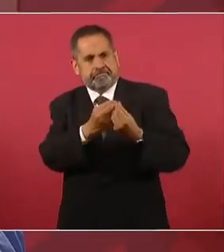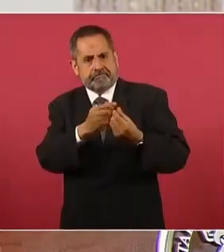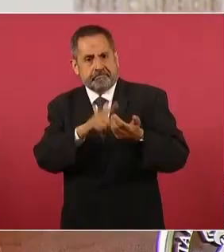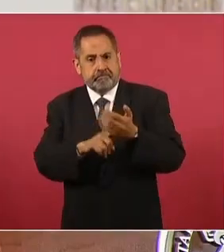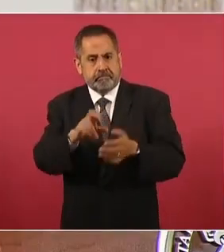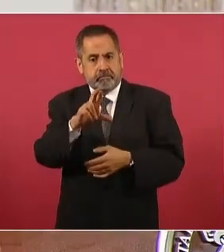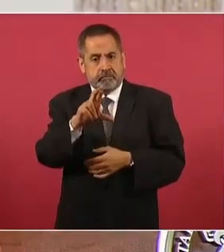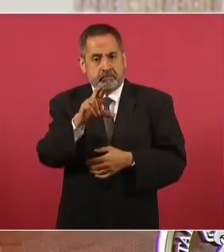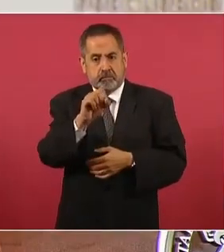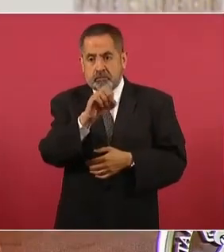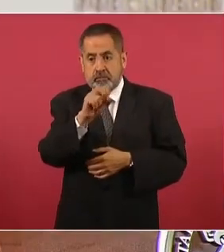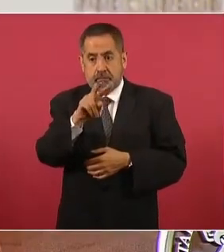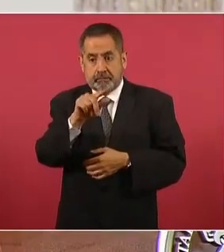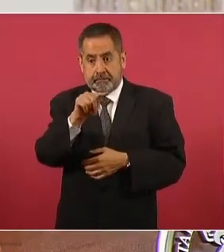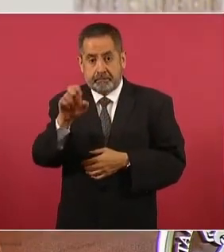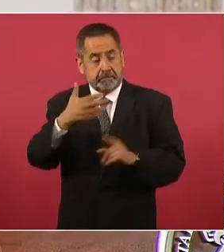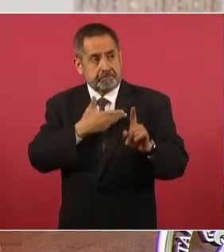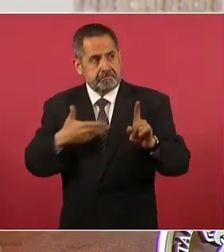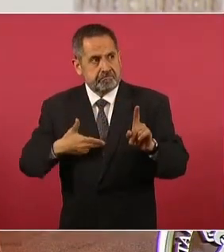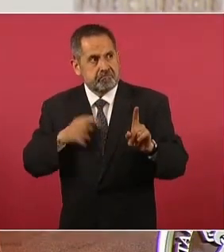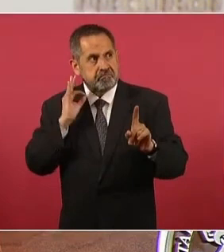Roosevelt,